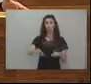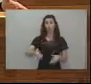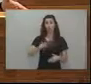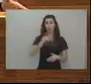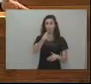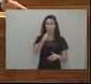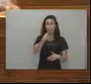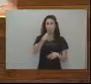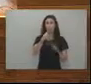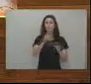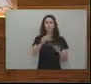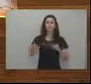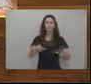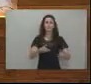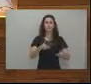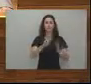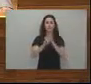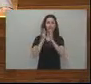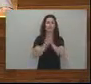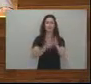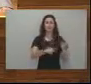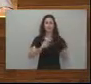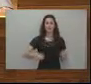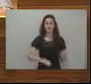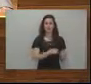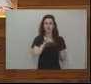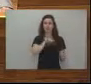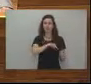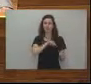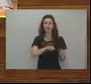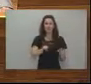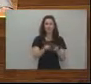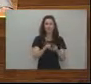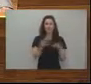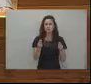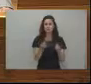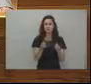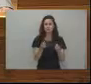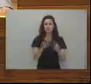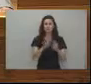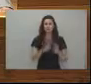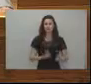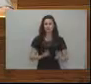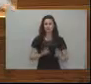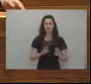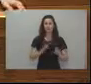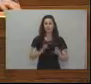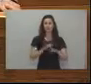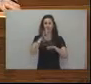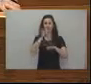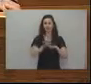demandas las expresamos a través de Podemos y sentíamos que tampoco había esa percepción, esa sensibilidad hacia ellas,